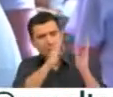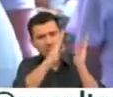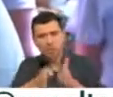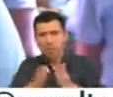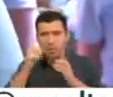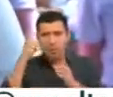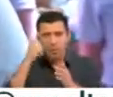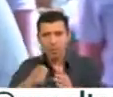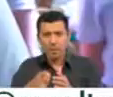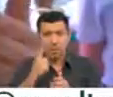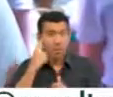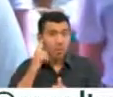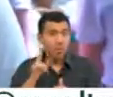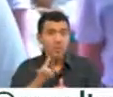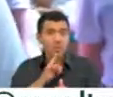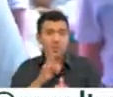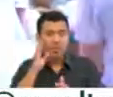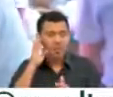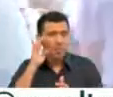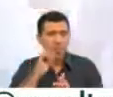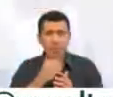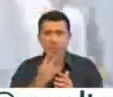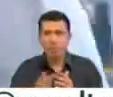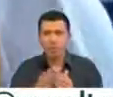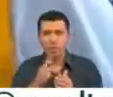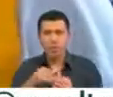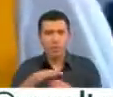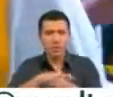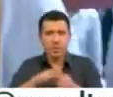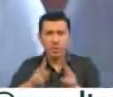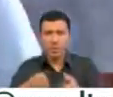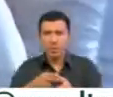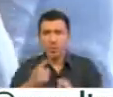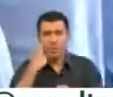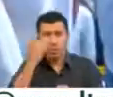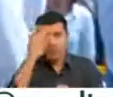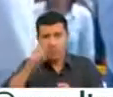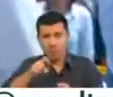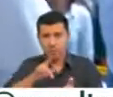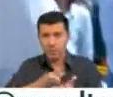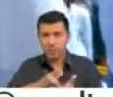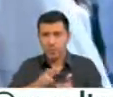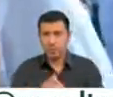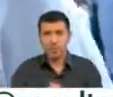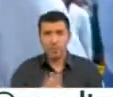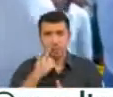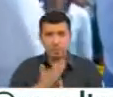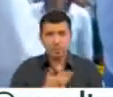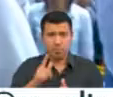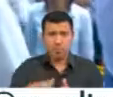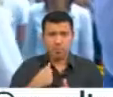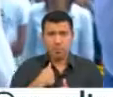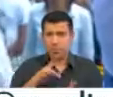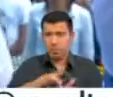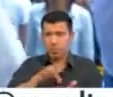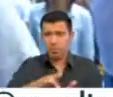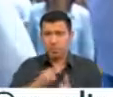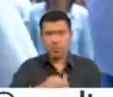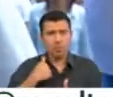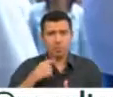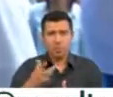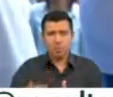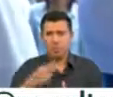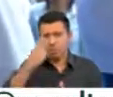voz del pueblo, y hoy el pueblo se ha pronunciado. Claro, yo participo porque soy padre de familia también, porque no quiero que mi